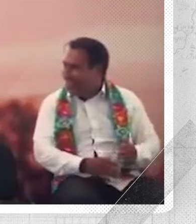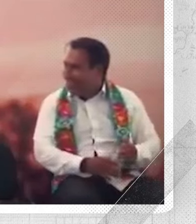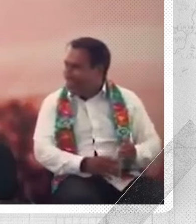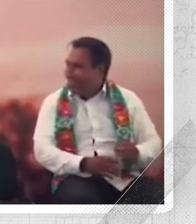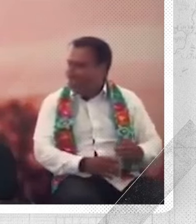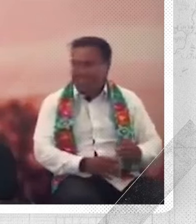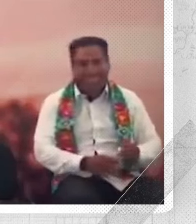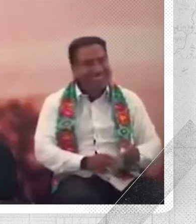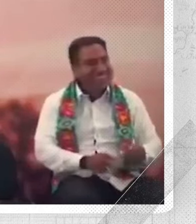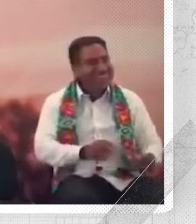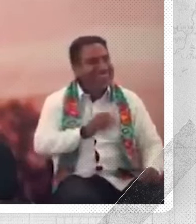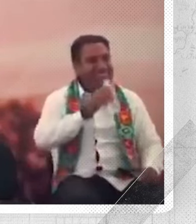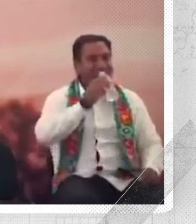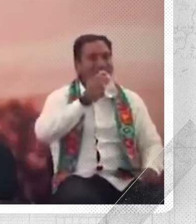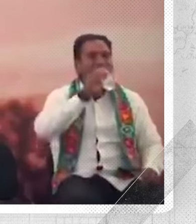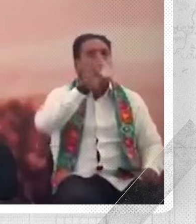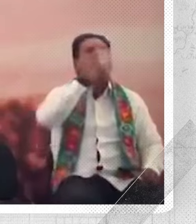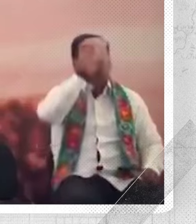¿Qué les falta?